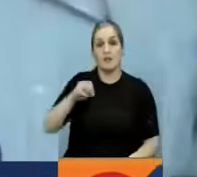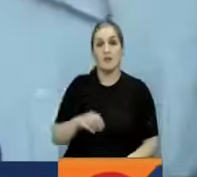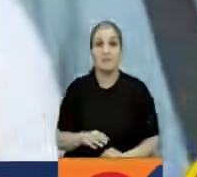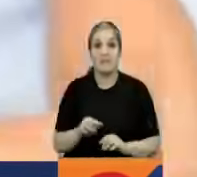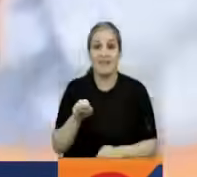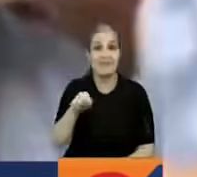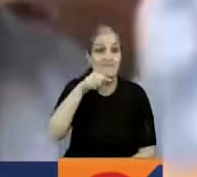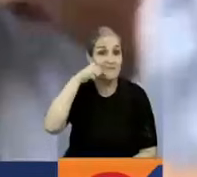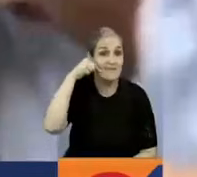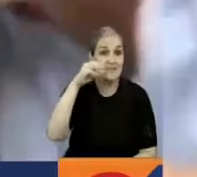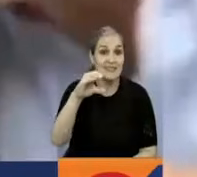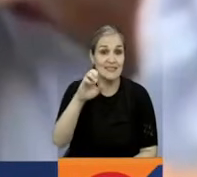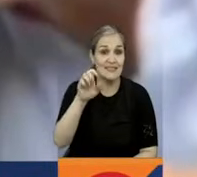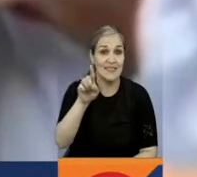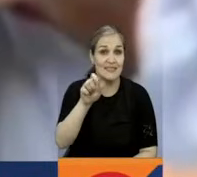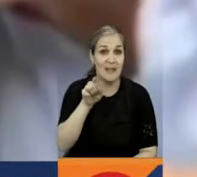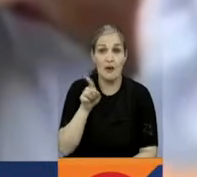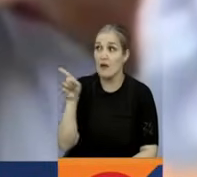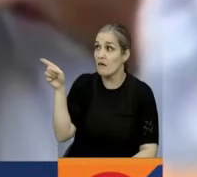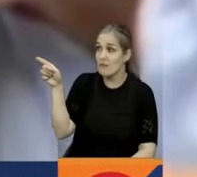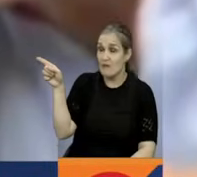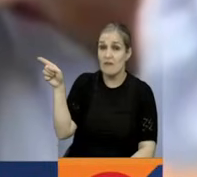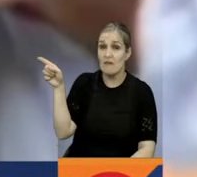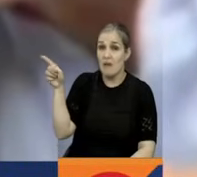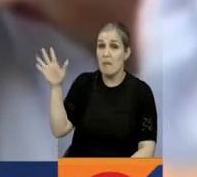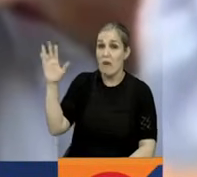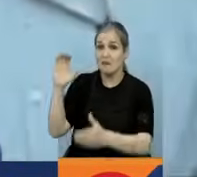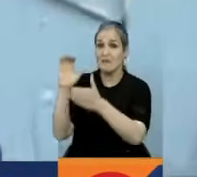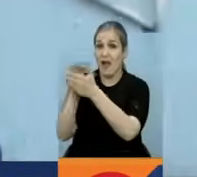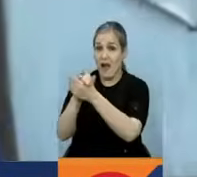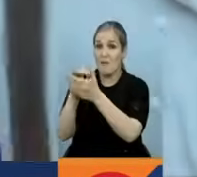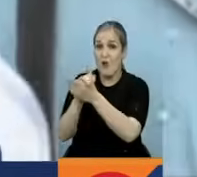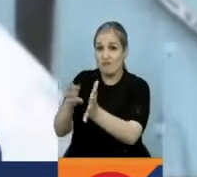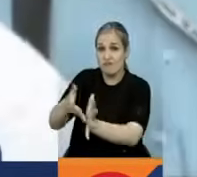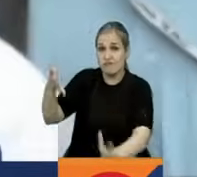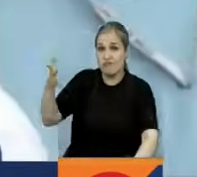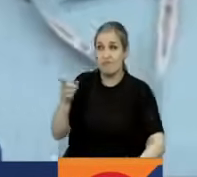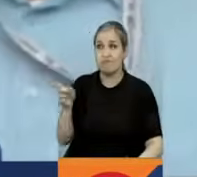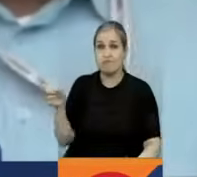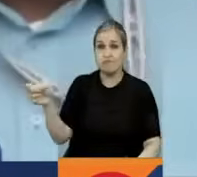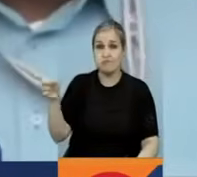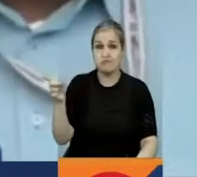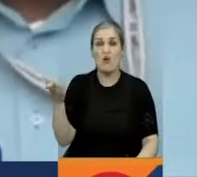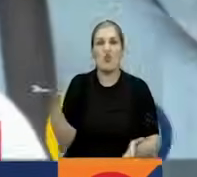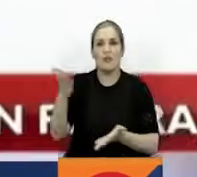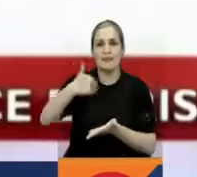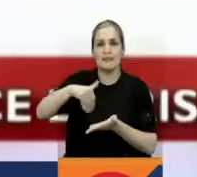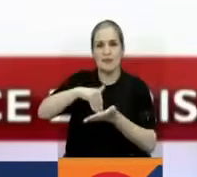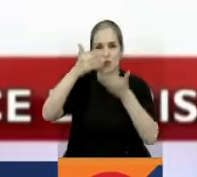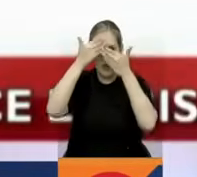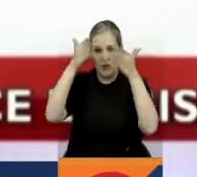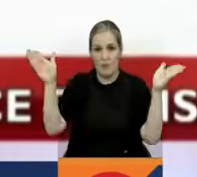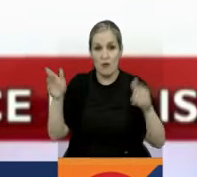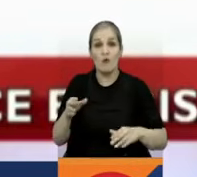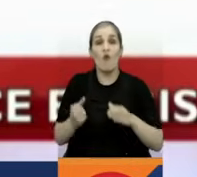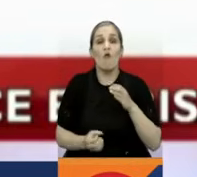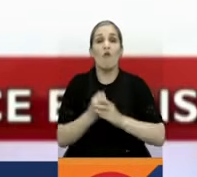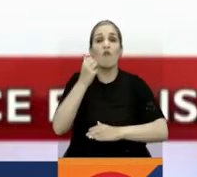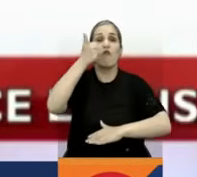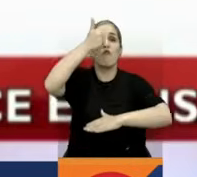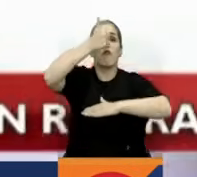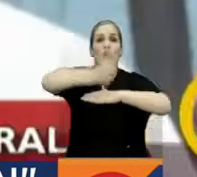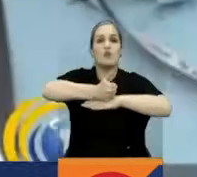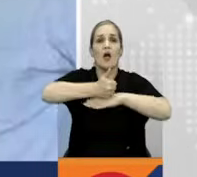Giraldo, conocido como Calzones, tiene especialmente amigos prestantes en el Centro Democrático. Fue el fundador de ese